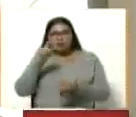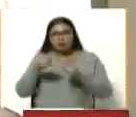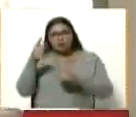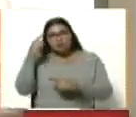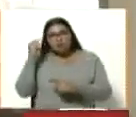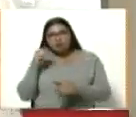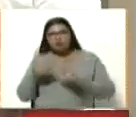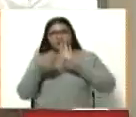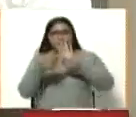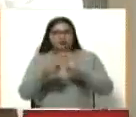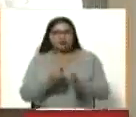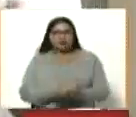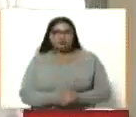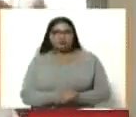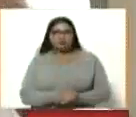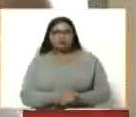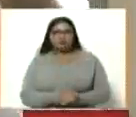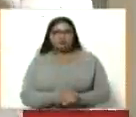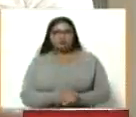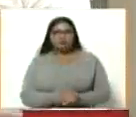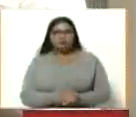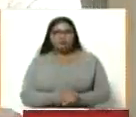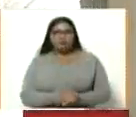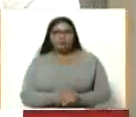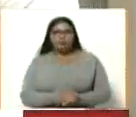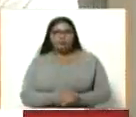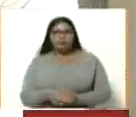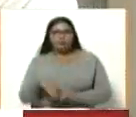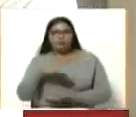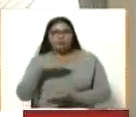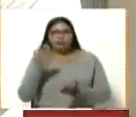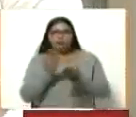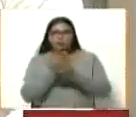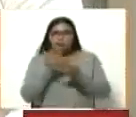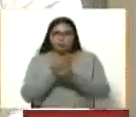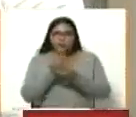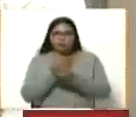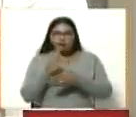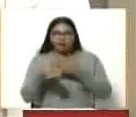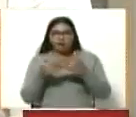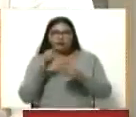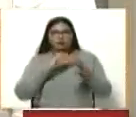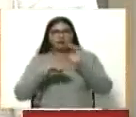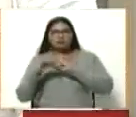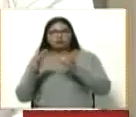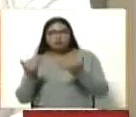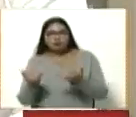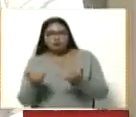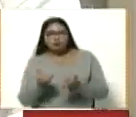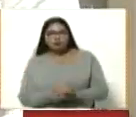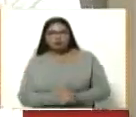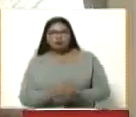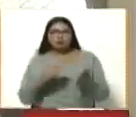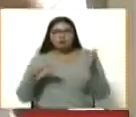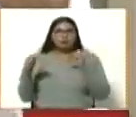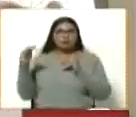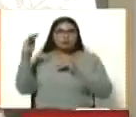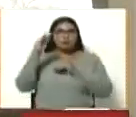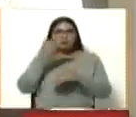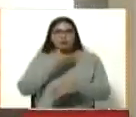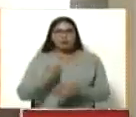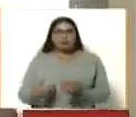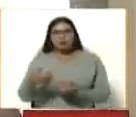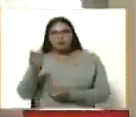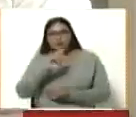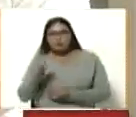audiencia, en donde están pues todos unos documentos de comunicaciones de muy alto nivel del presidente de la